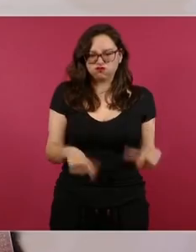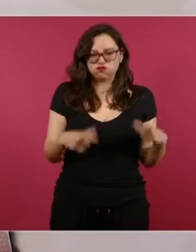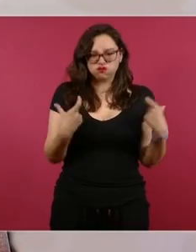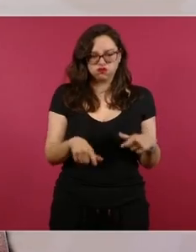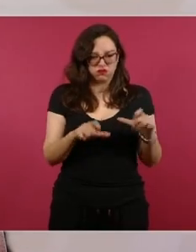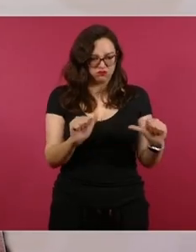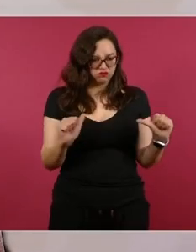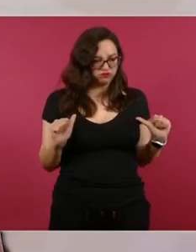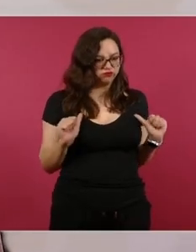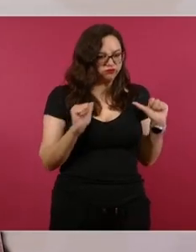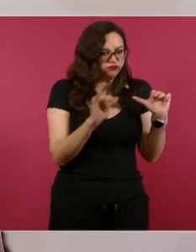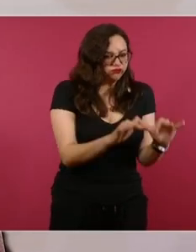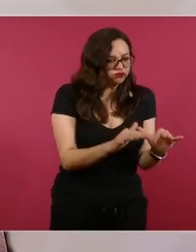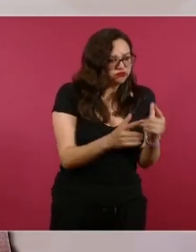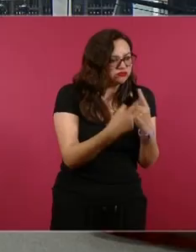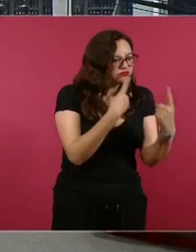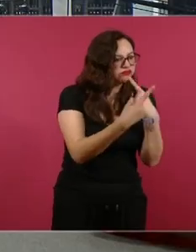y ahí tomaron la decisión